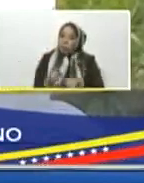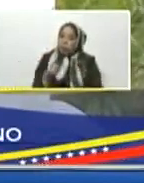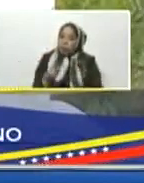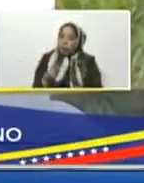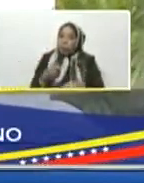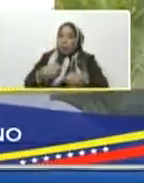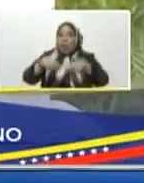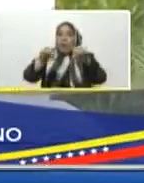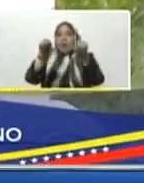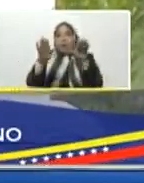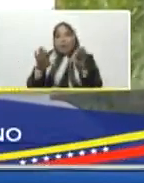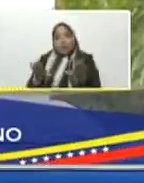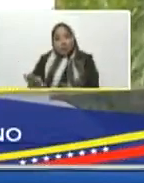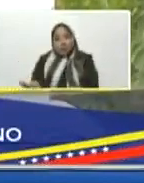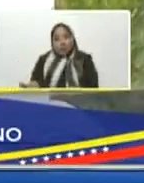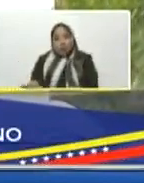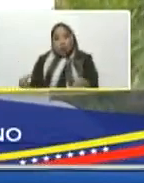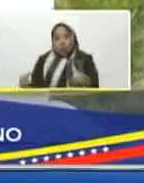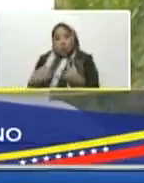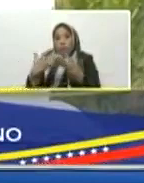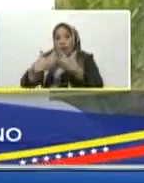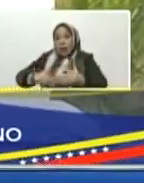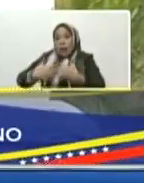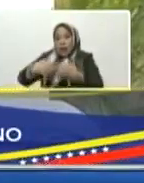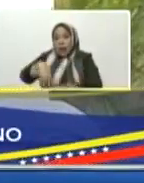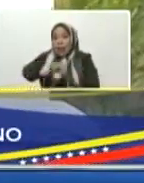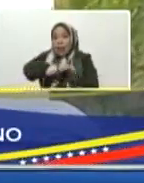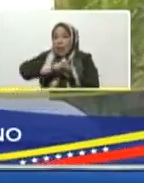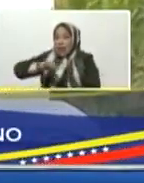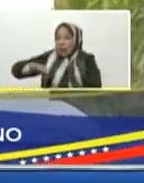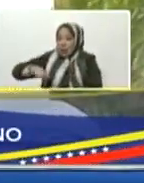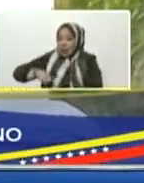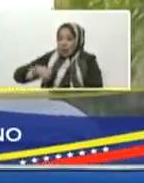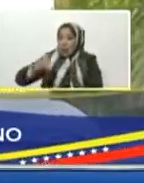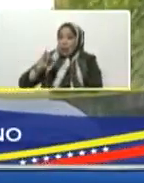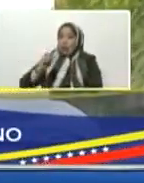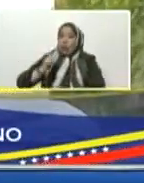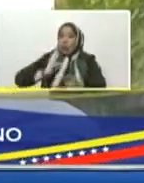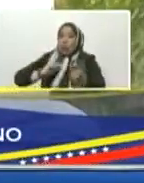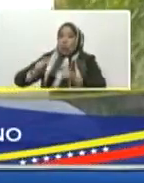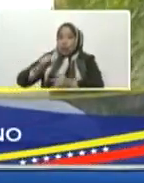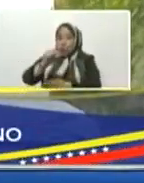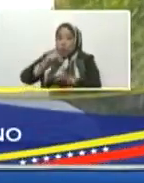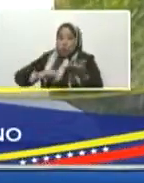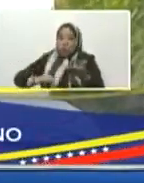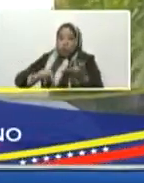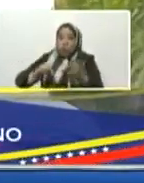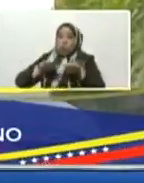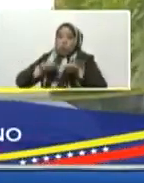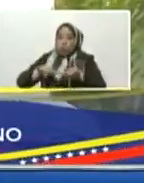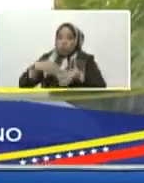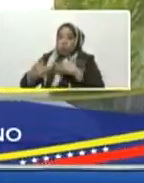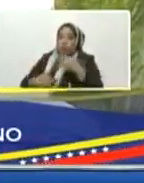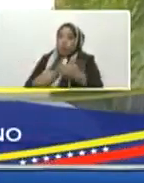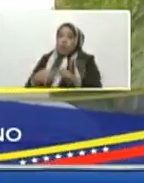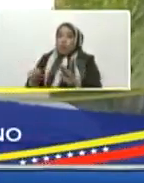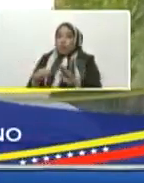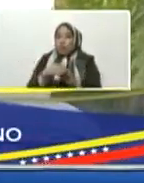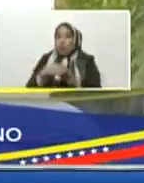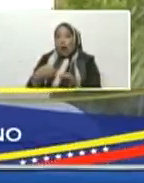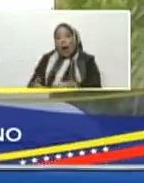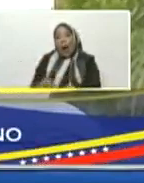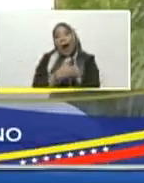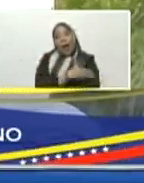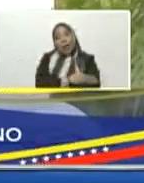dejaron perder por parte de una empresa privada que era la que tenía el contrato de mantenimiento, y cuando llegaron las sanciones y mucho